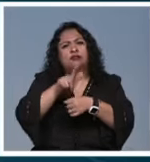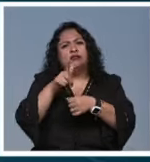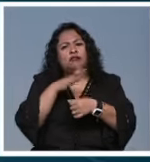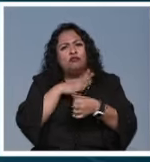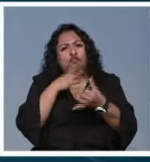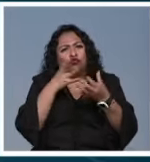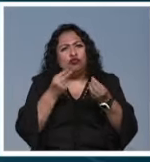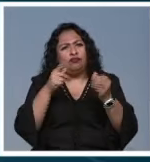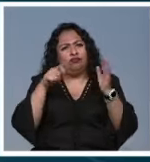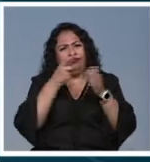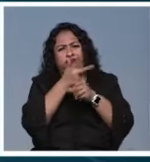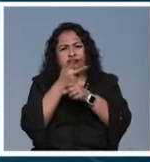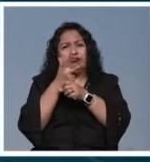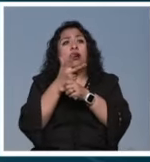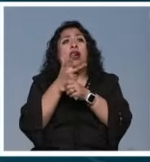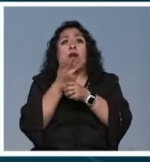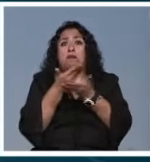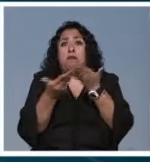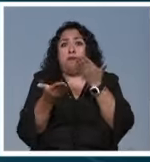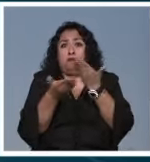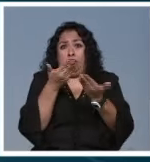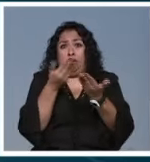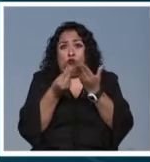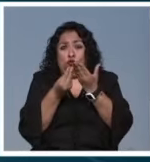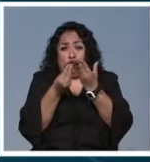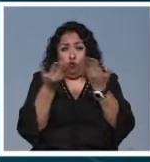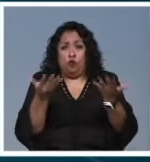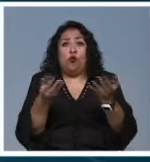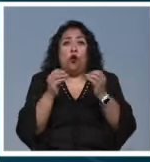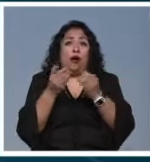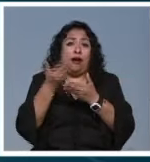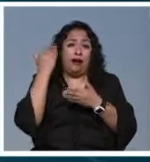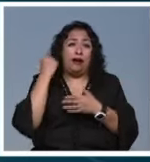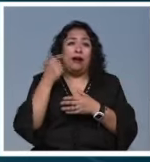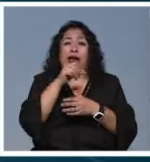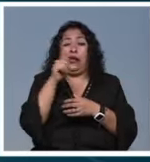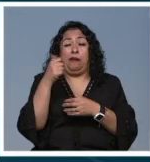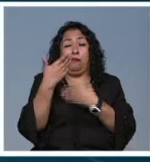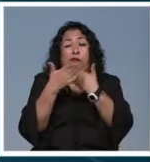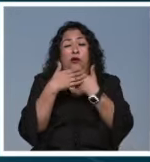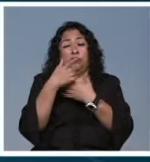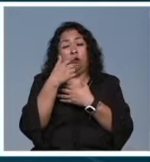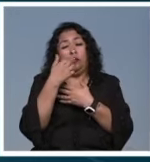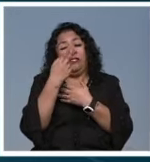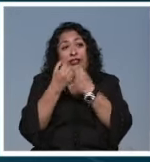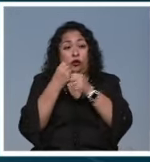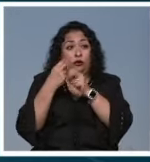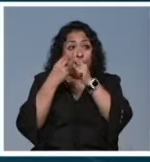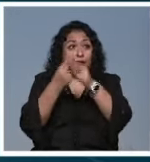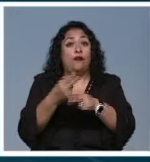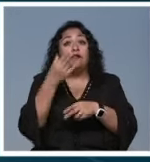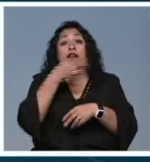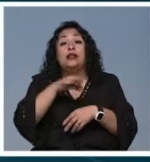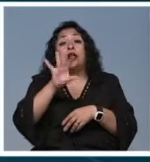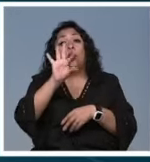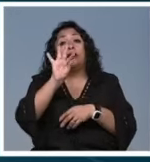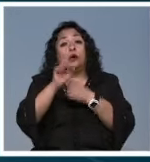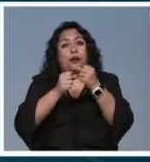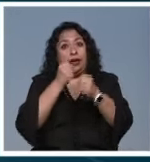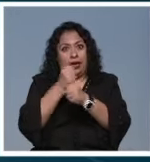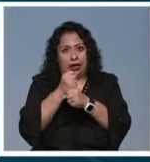creciente acervo fílmico con material actual e histórico. Rumbo a su medio siglo de vida, este centro celebra 49 años con